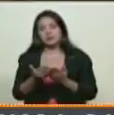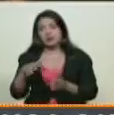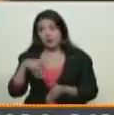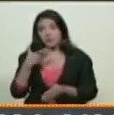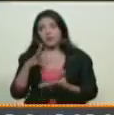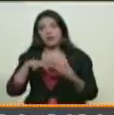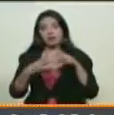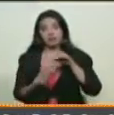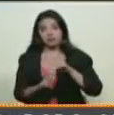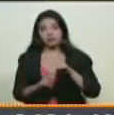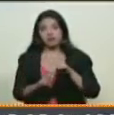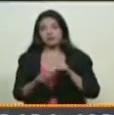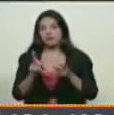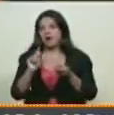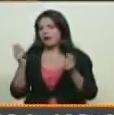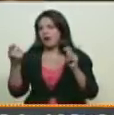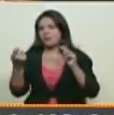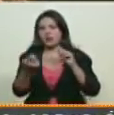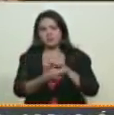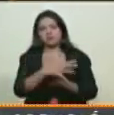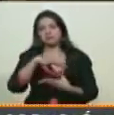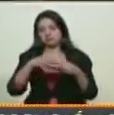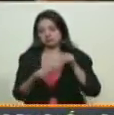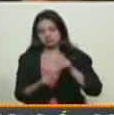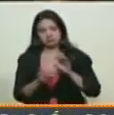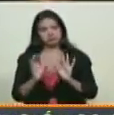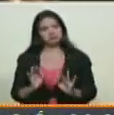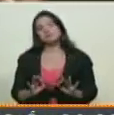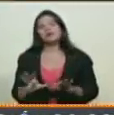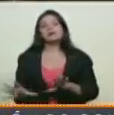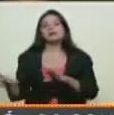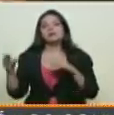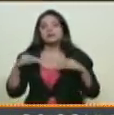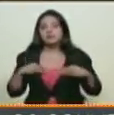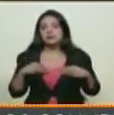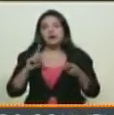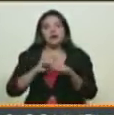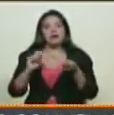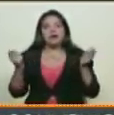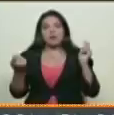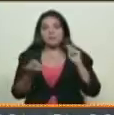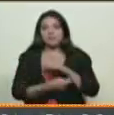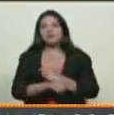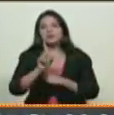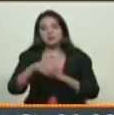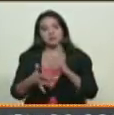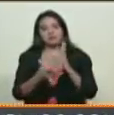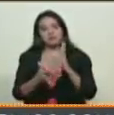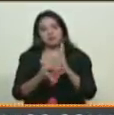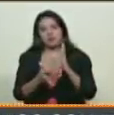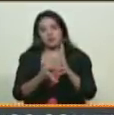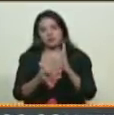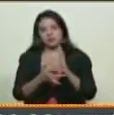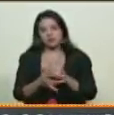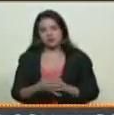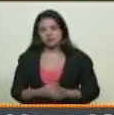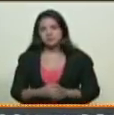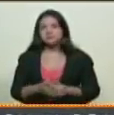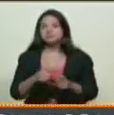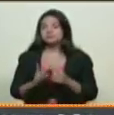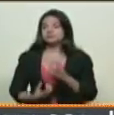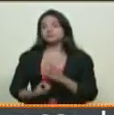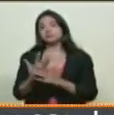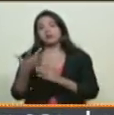de adaptarnos a los cambios la capacidad de asimilar los cambios y las tecnologías bueno pues vienen a ser la